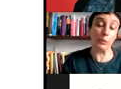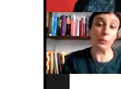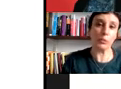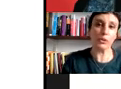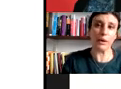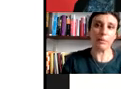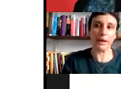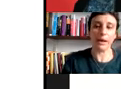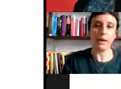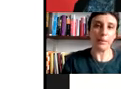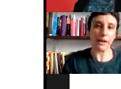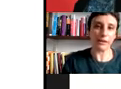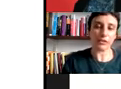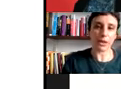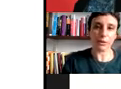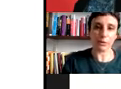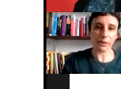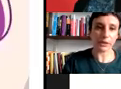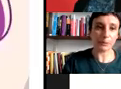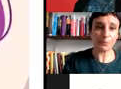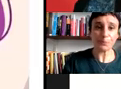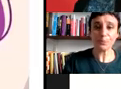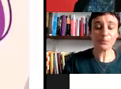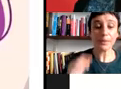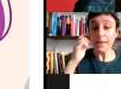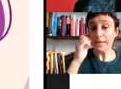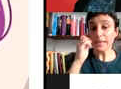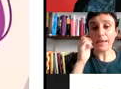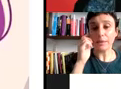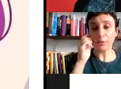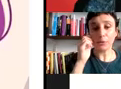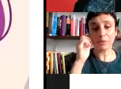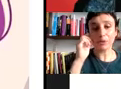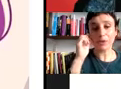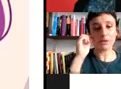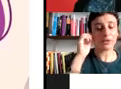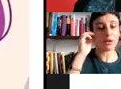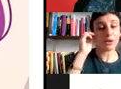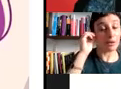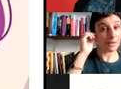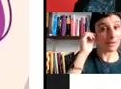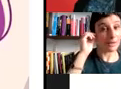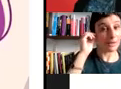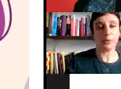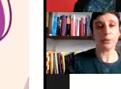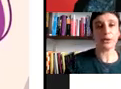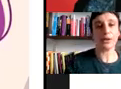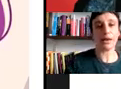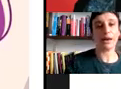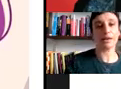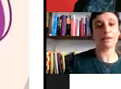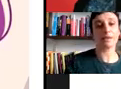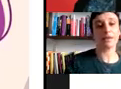también un punto más para reforzar nuestro pedido. Y nada, y por último, esto es algo del material que